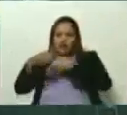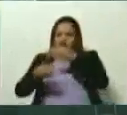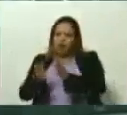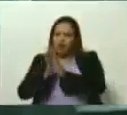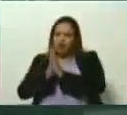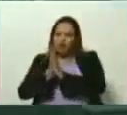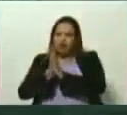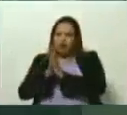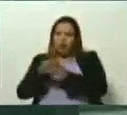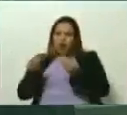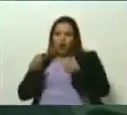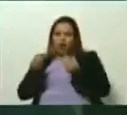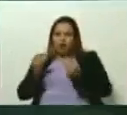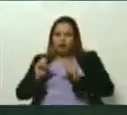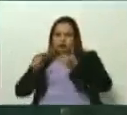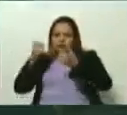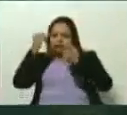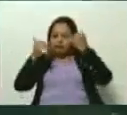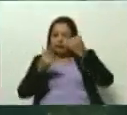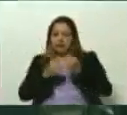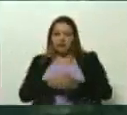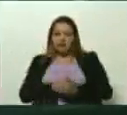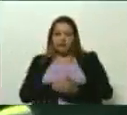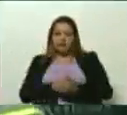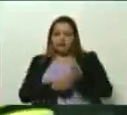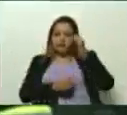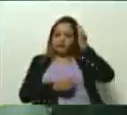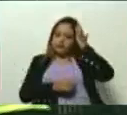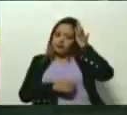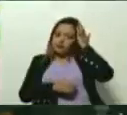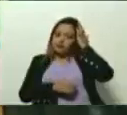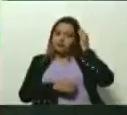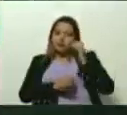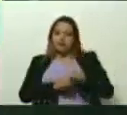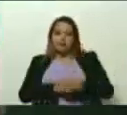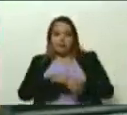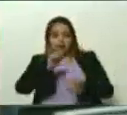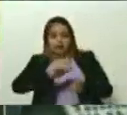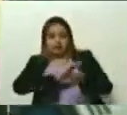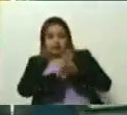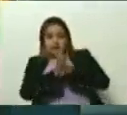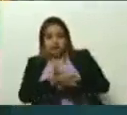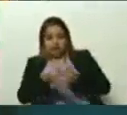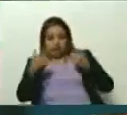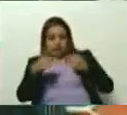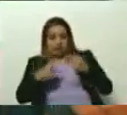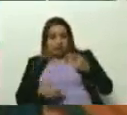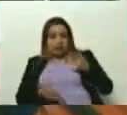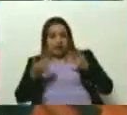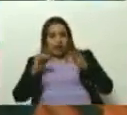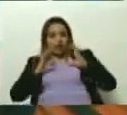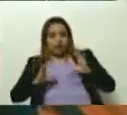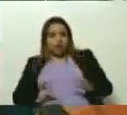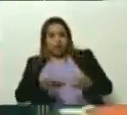idea. Bueno, a raíz de la escasez de equipo que tenemos casi todos los cuerpos bomberos a nivel